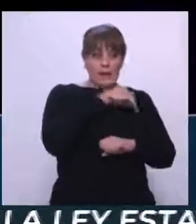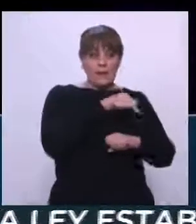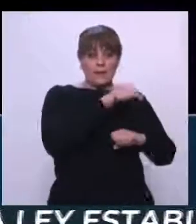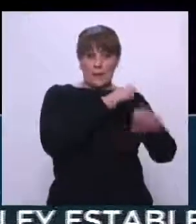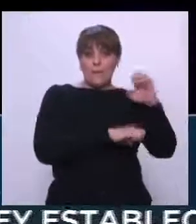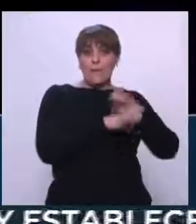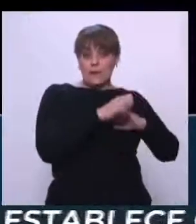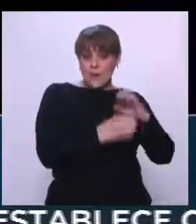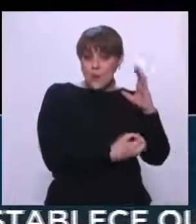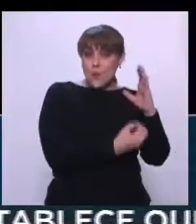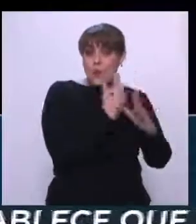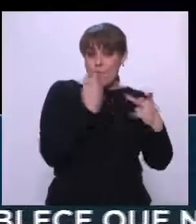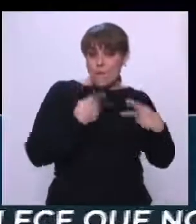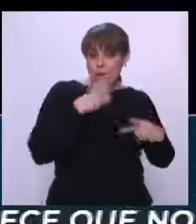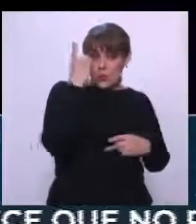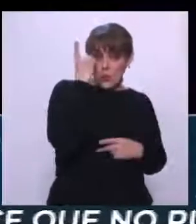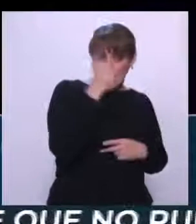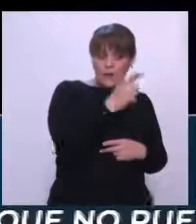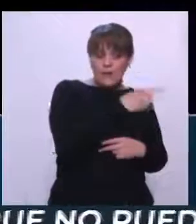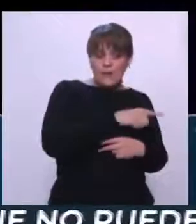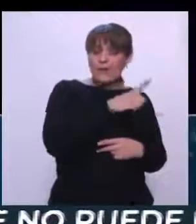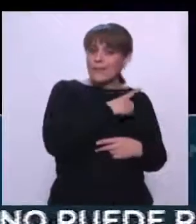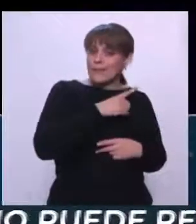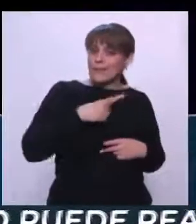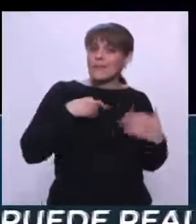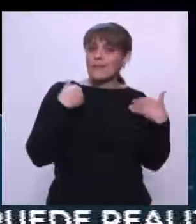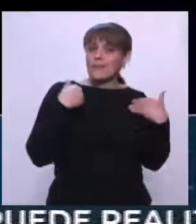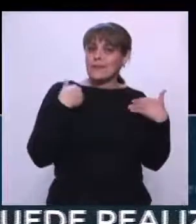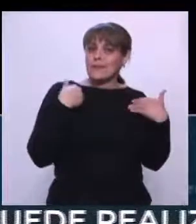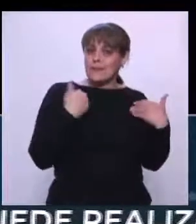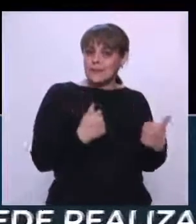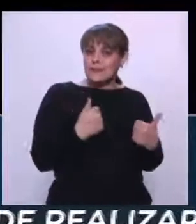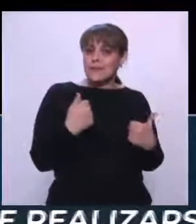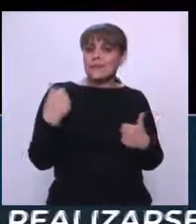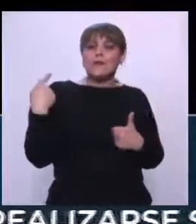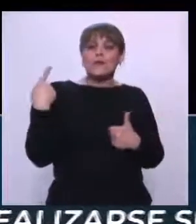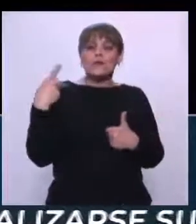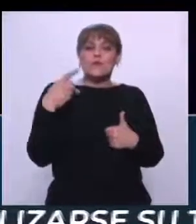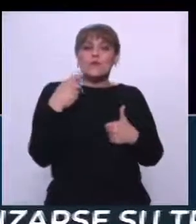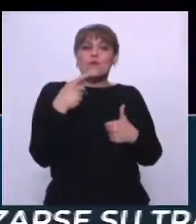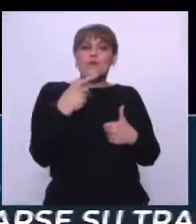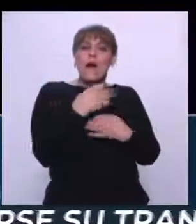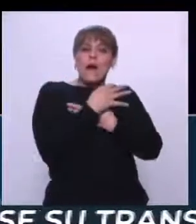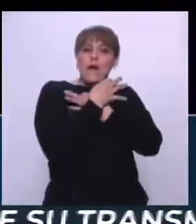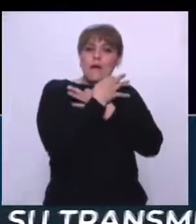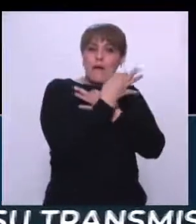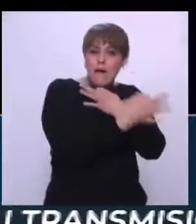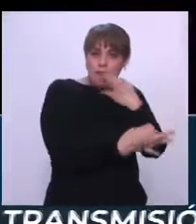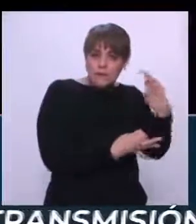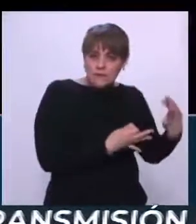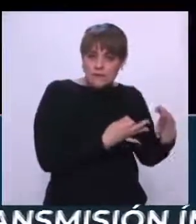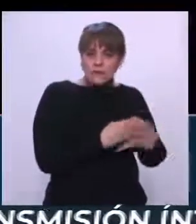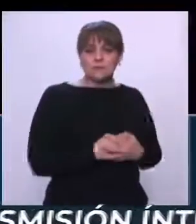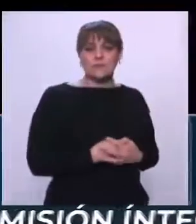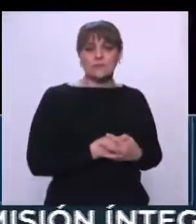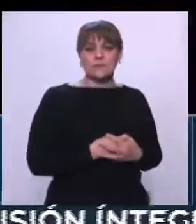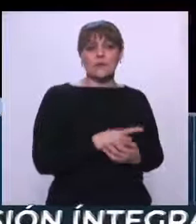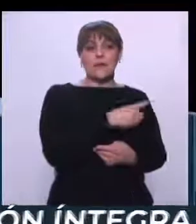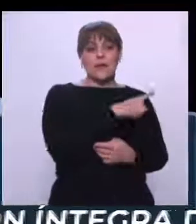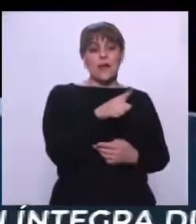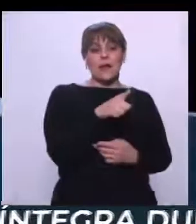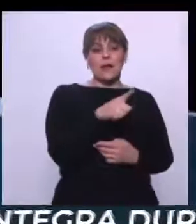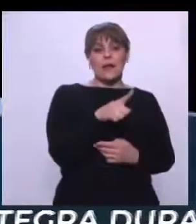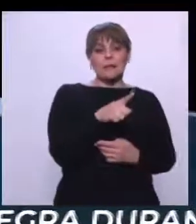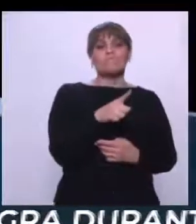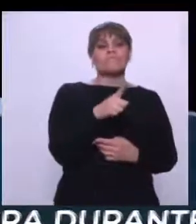empresa justamente entiendan este mensaje y hayan optado